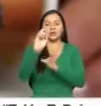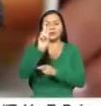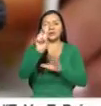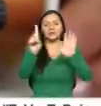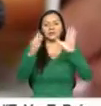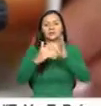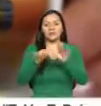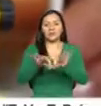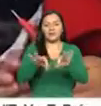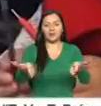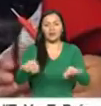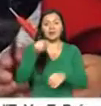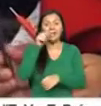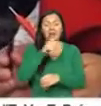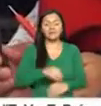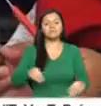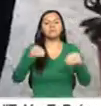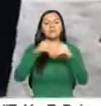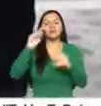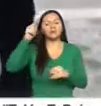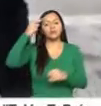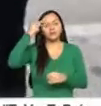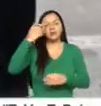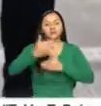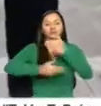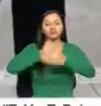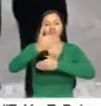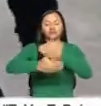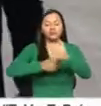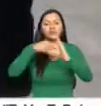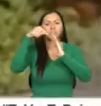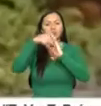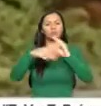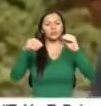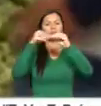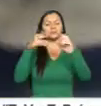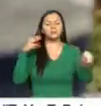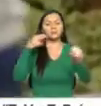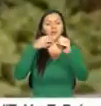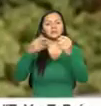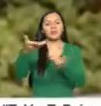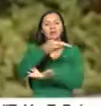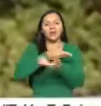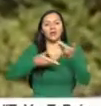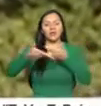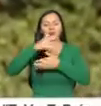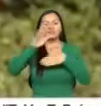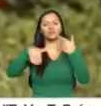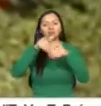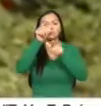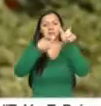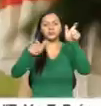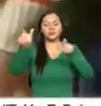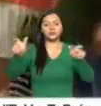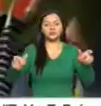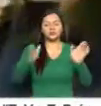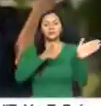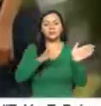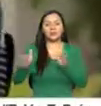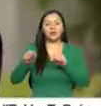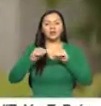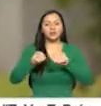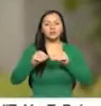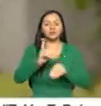becas. De esta forma, el gobierno sigue profundizando la participación y el diálogo con todos los actores del sistema de